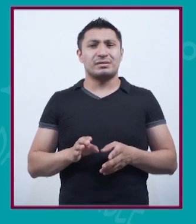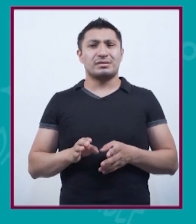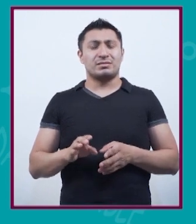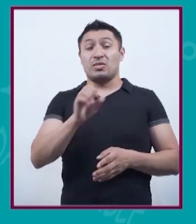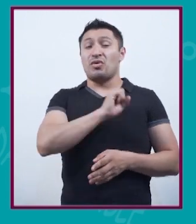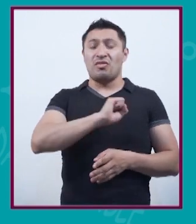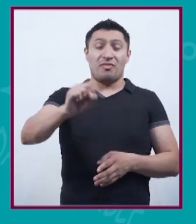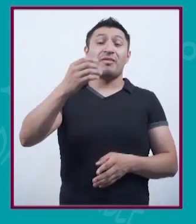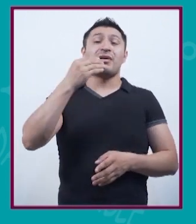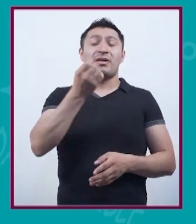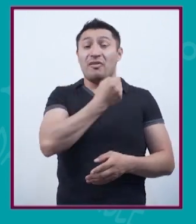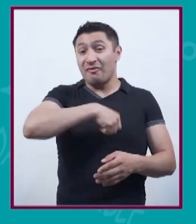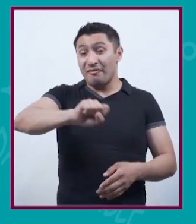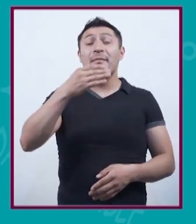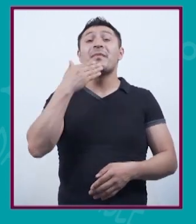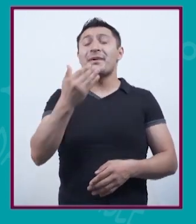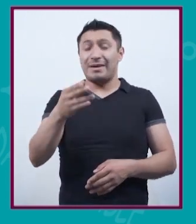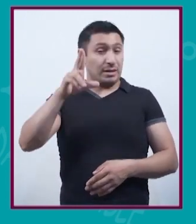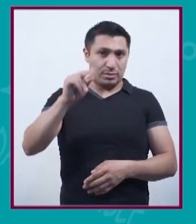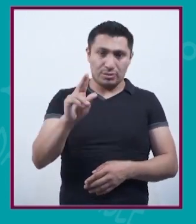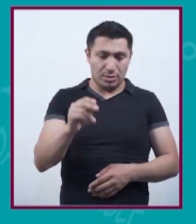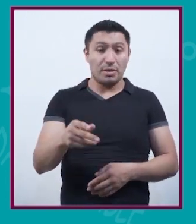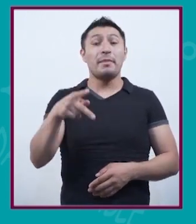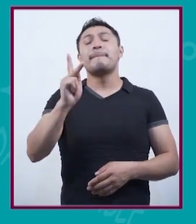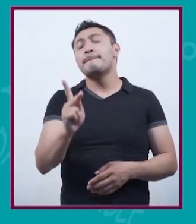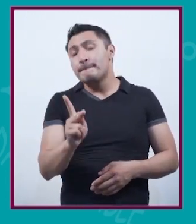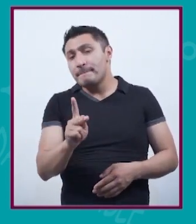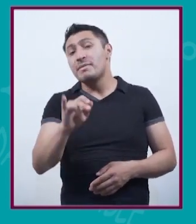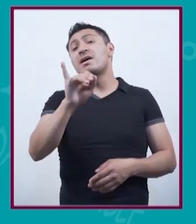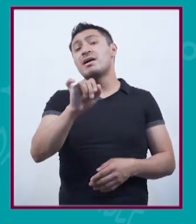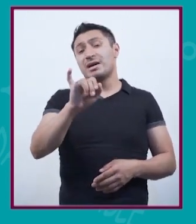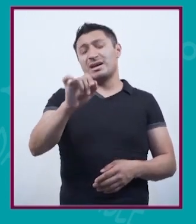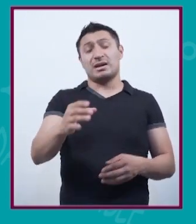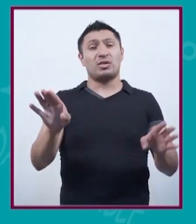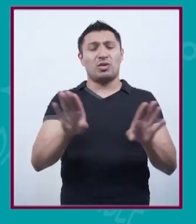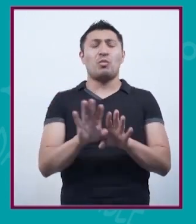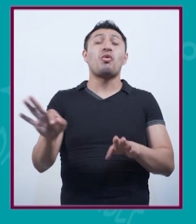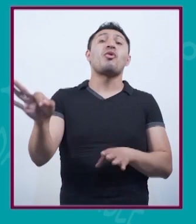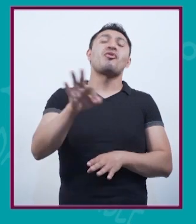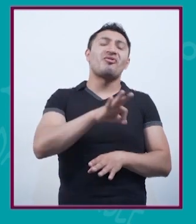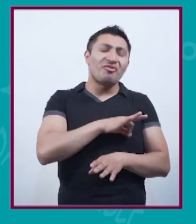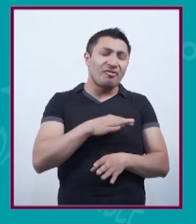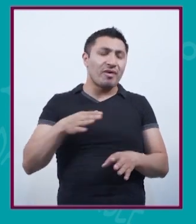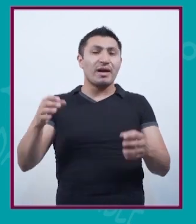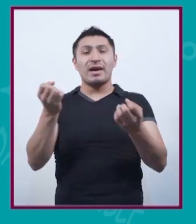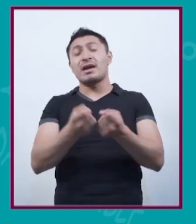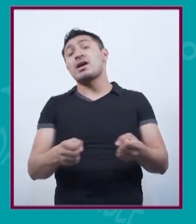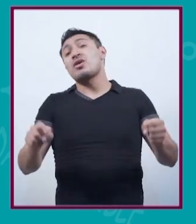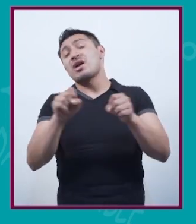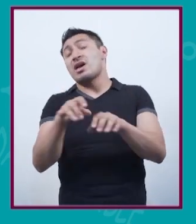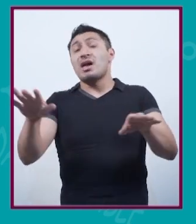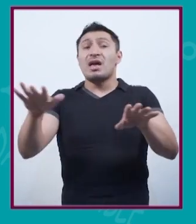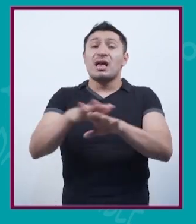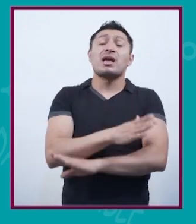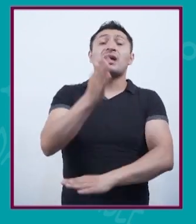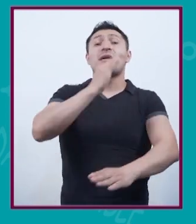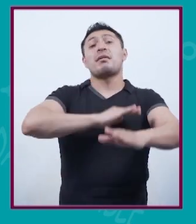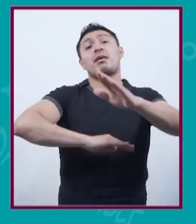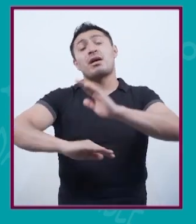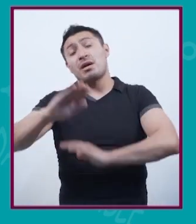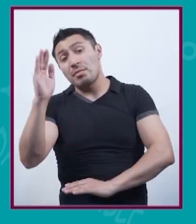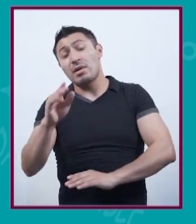de mucha crisis política. Entonces los políticos, tal como hoy, no tienen muy buena fama, pero